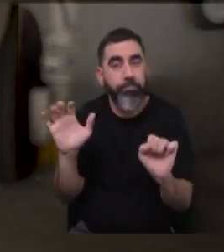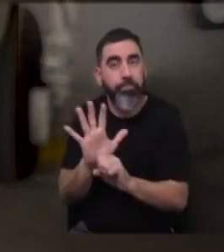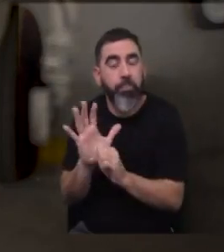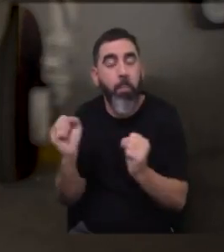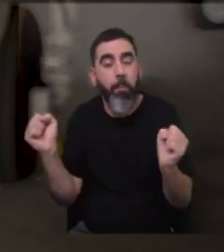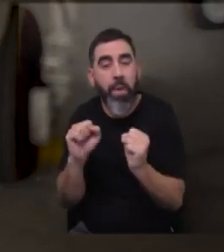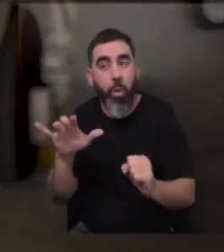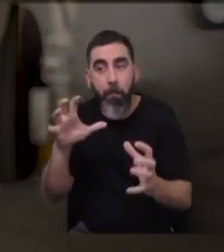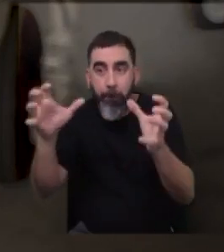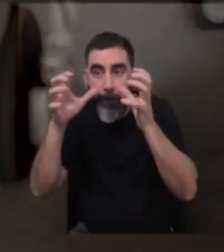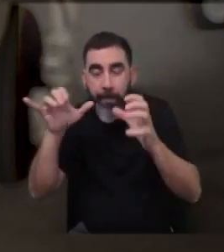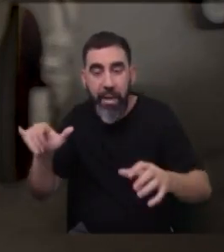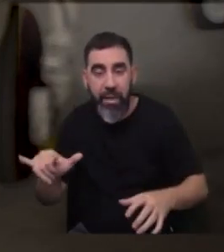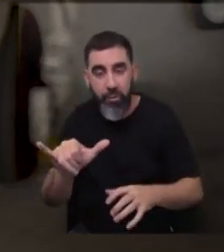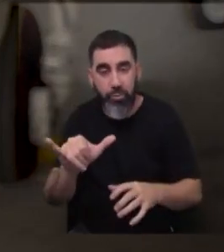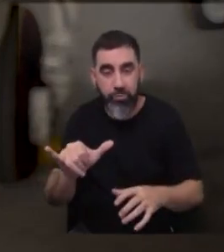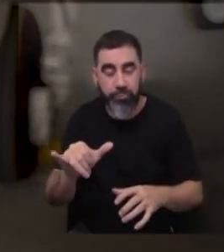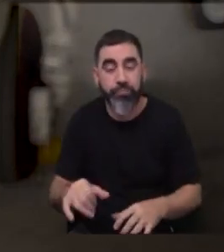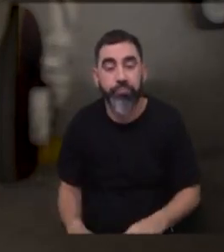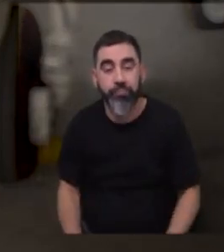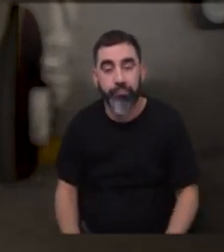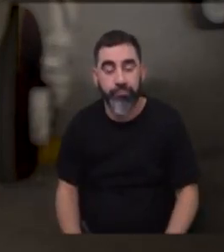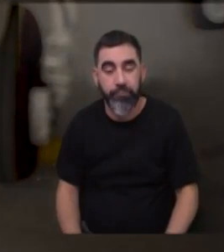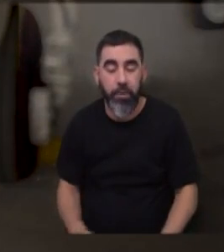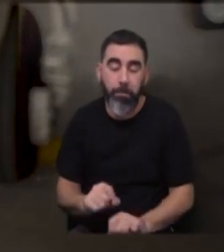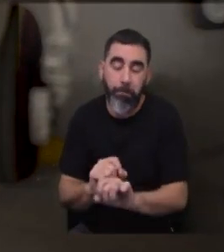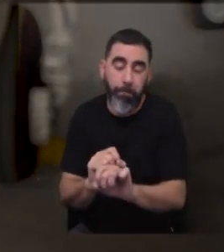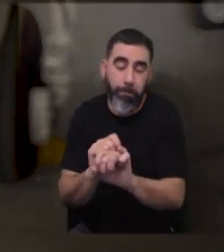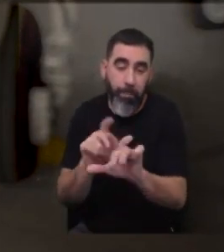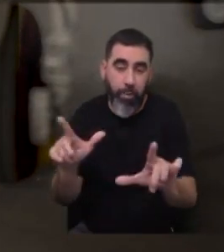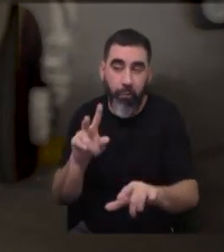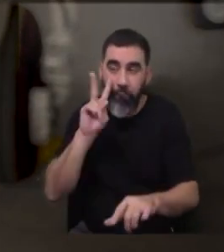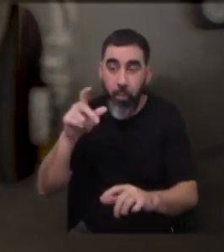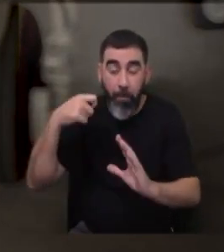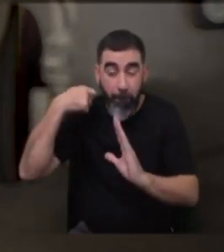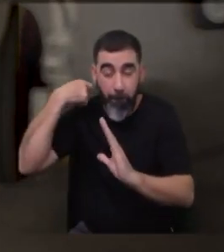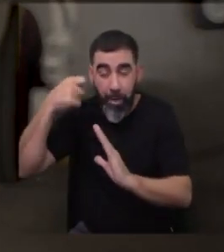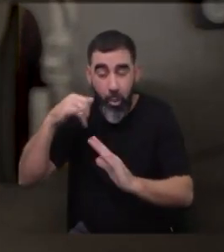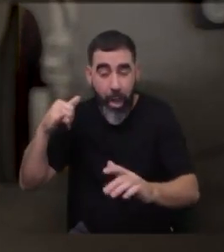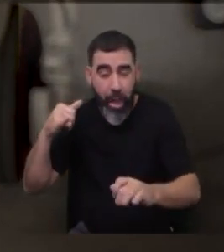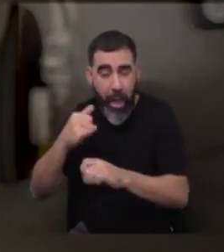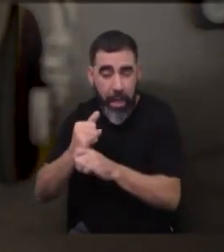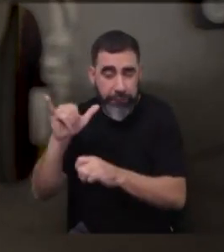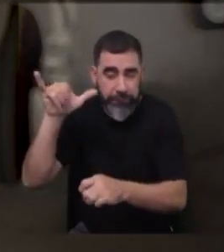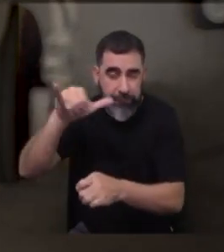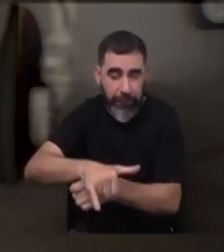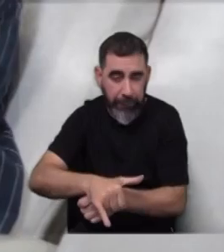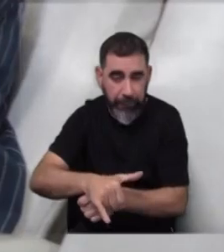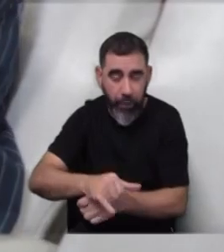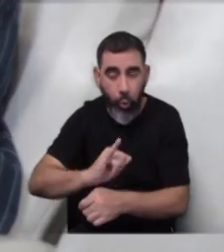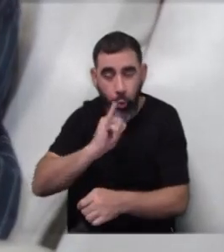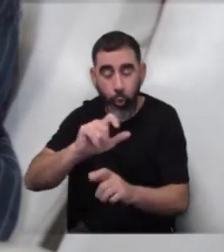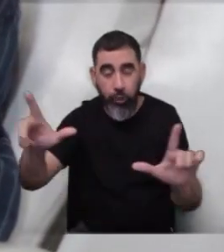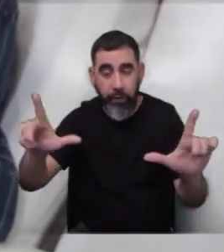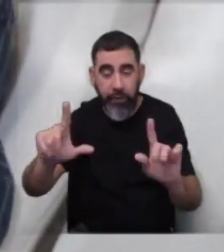transporte peligroso, lo cual se suma y se agranda cuando vemos películas de accidentes aéreos o escuchamos alguna noticia.